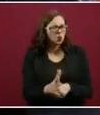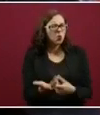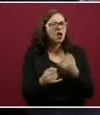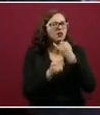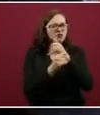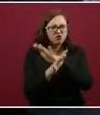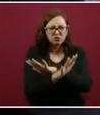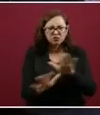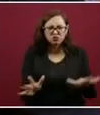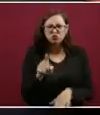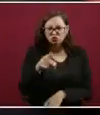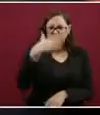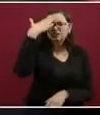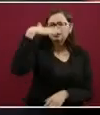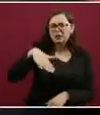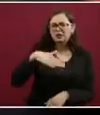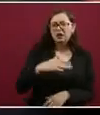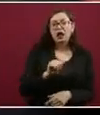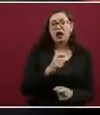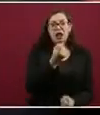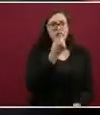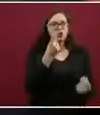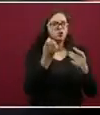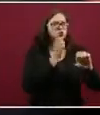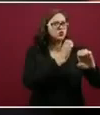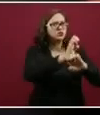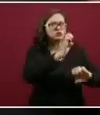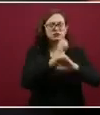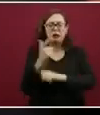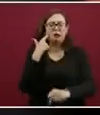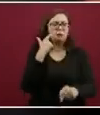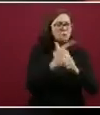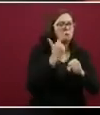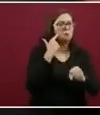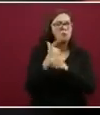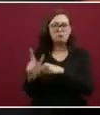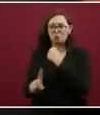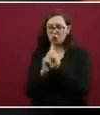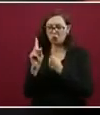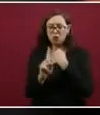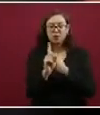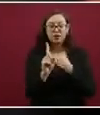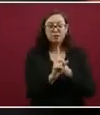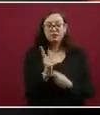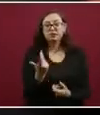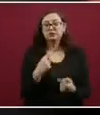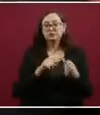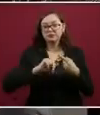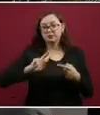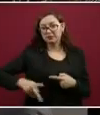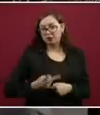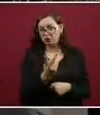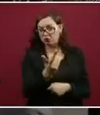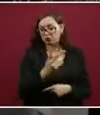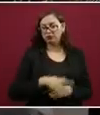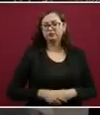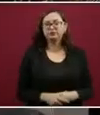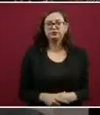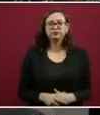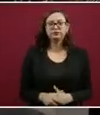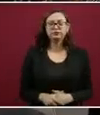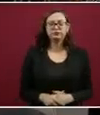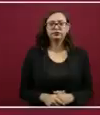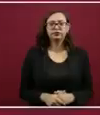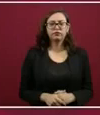algunos estados en donde tengan detectados que si hay problemas. Esto como una primera pregunta, por favor.